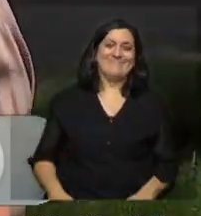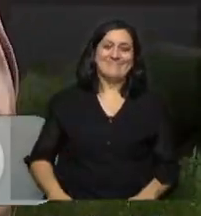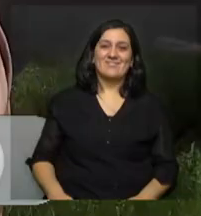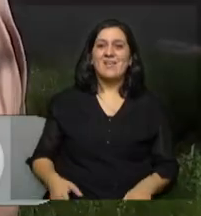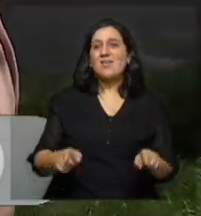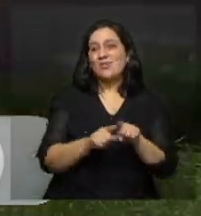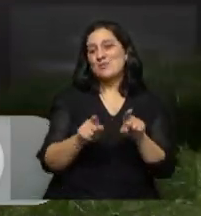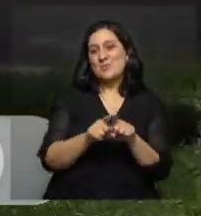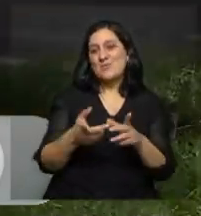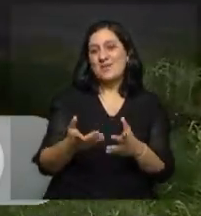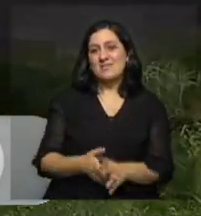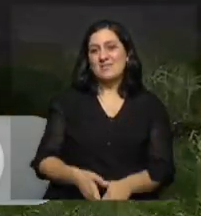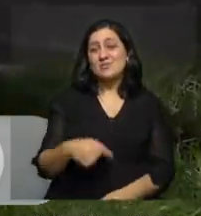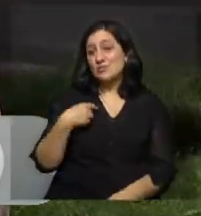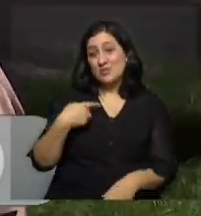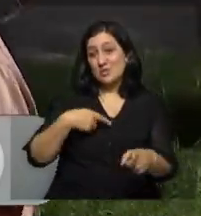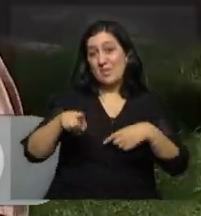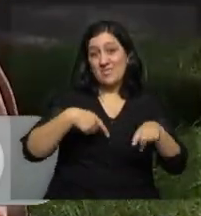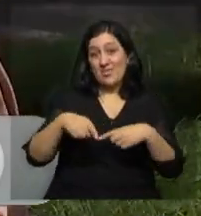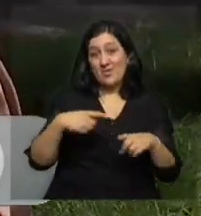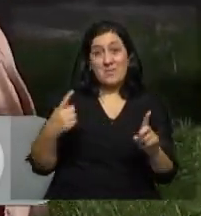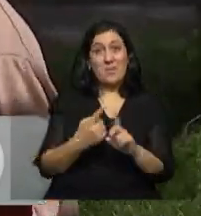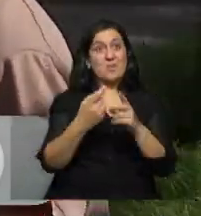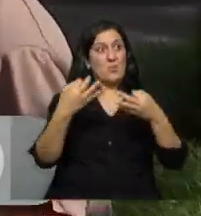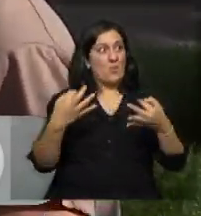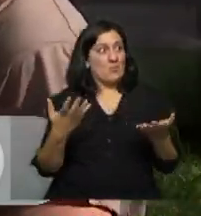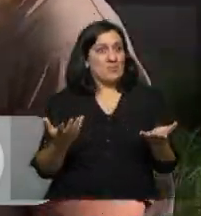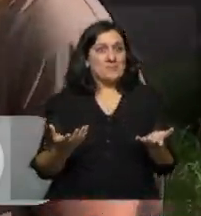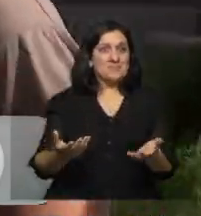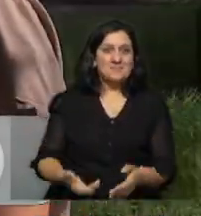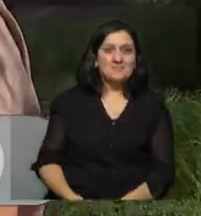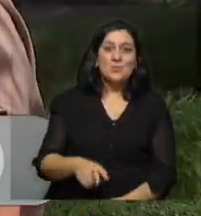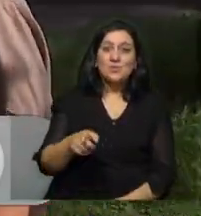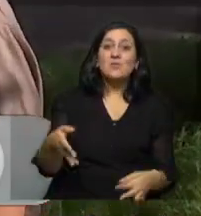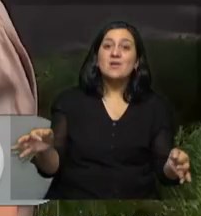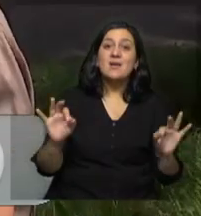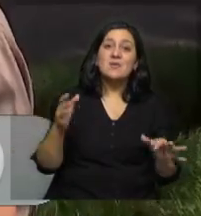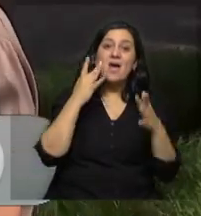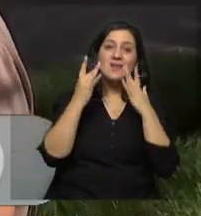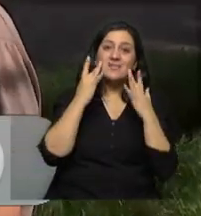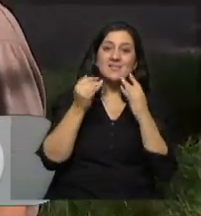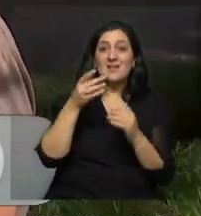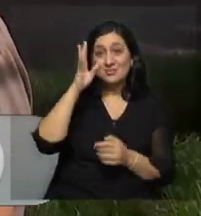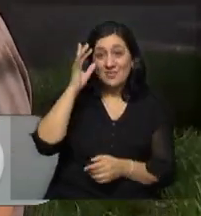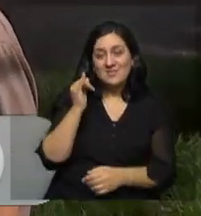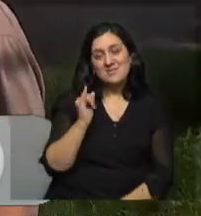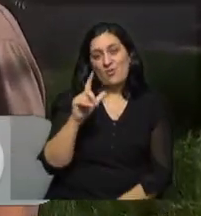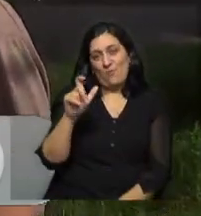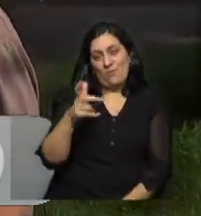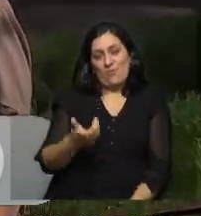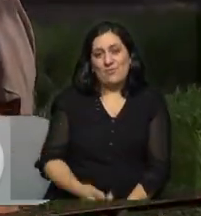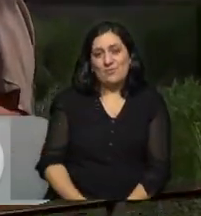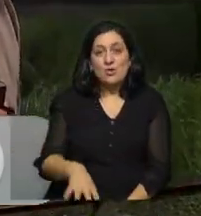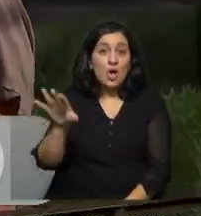igual, es entre casa. Nada, vengo a hacer los mandados y me encuentro con ustedes acá. Claro, bueno, usted tiene un hermano artista, esto ya lo sabía. Sí, claro.